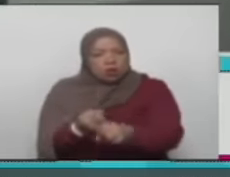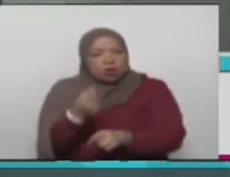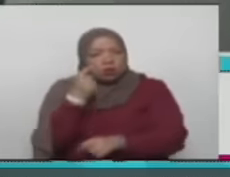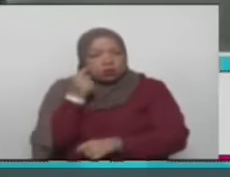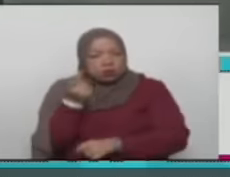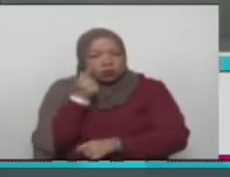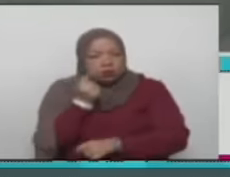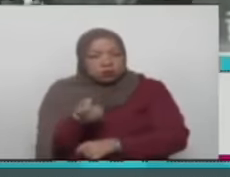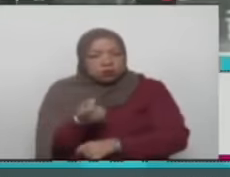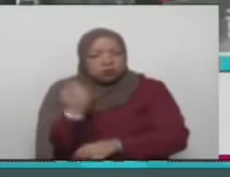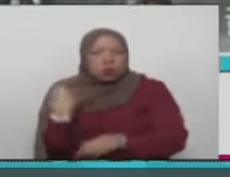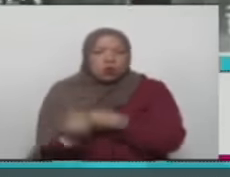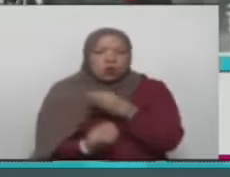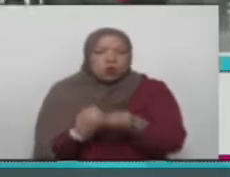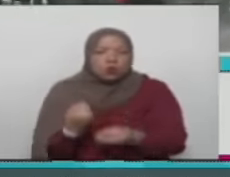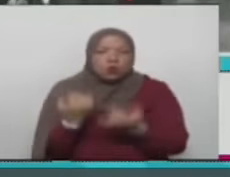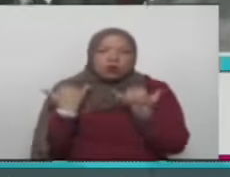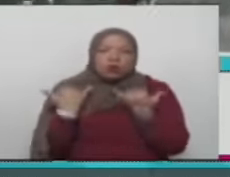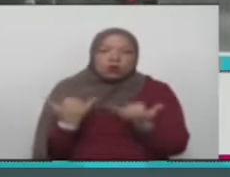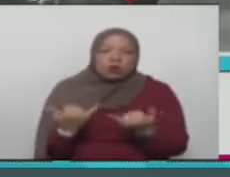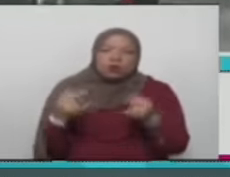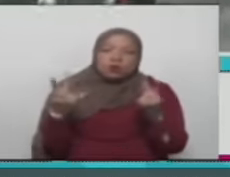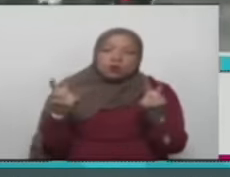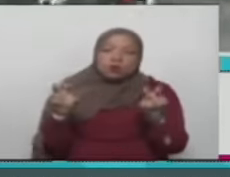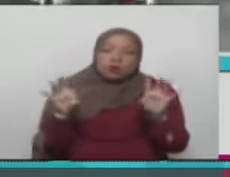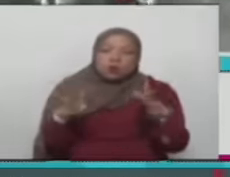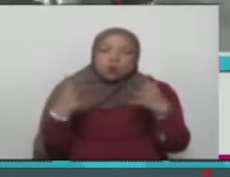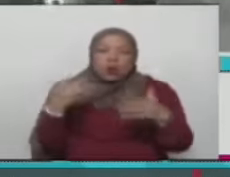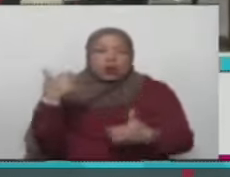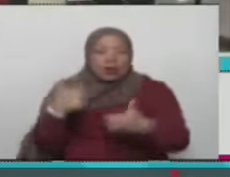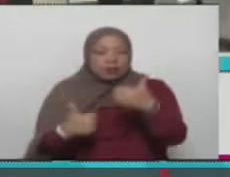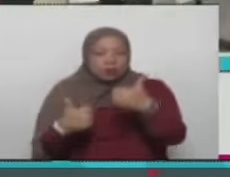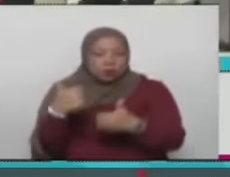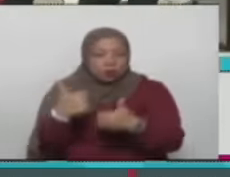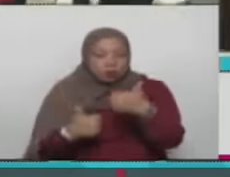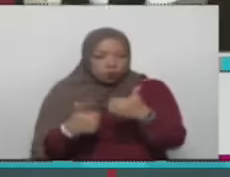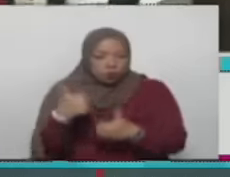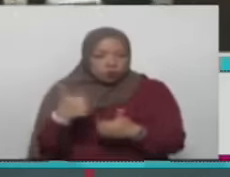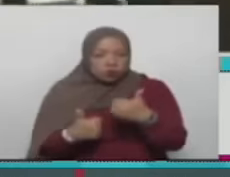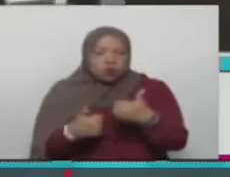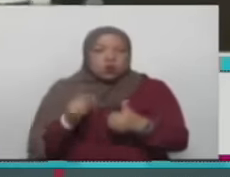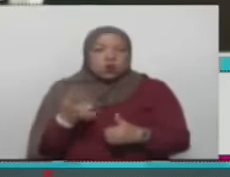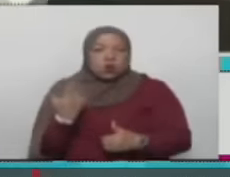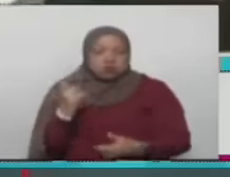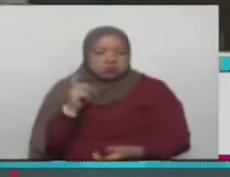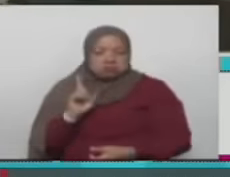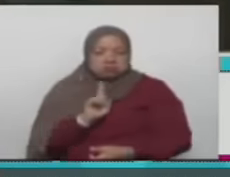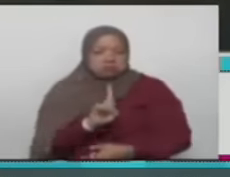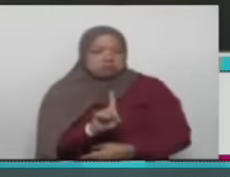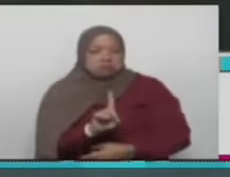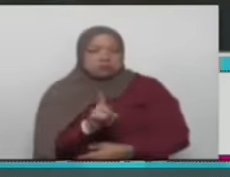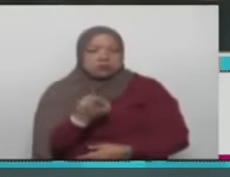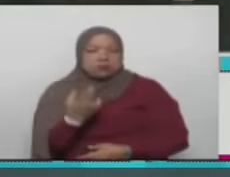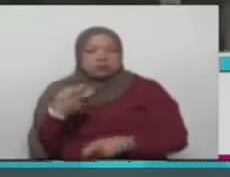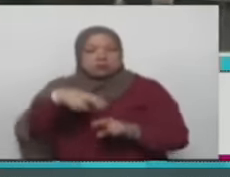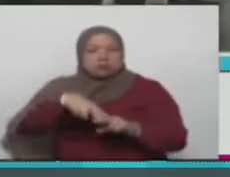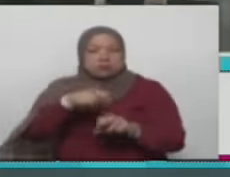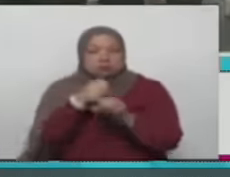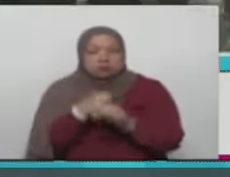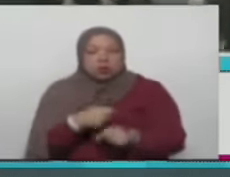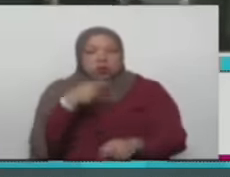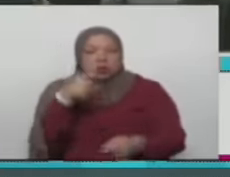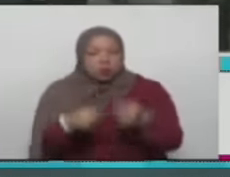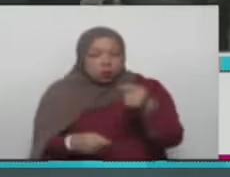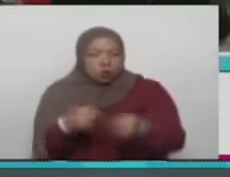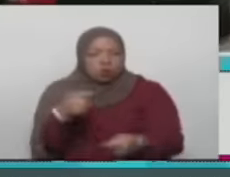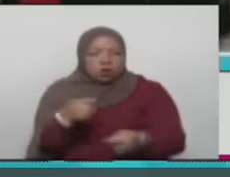resiedumbre como la tuvieron los 9 candidatos, usted uno de ellos allí, de sentarse al lado